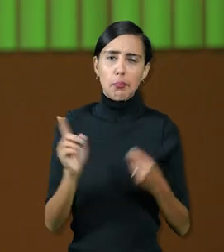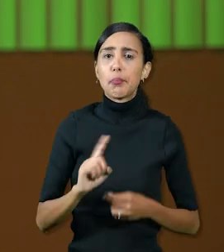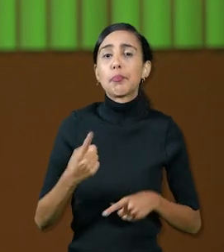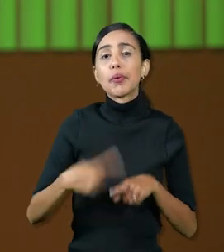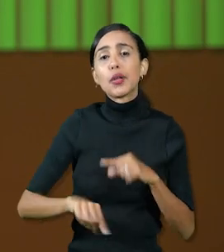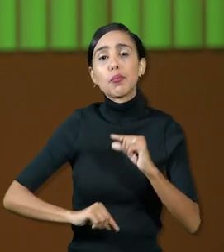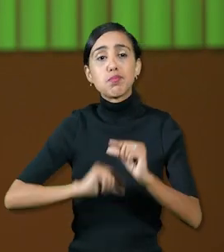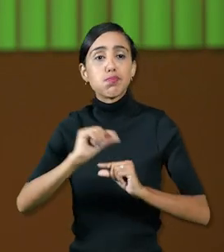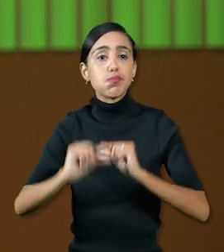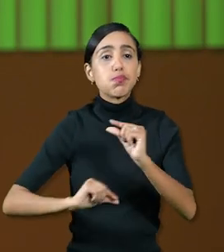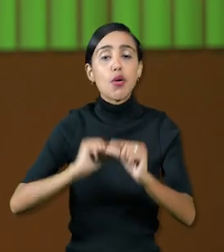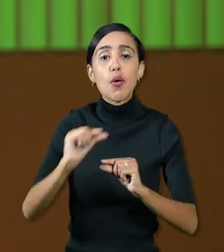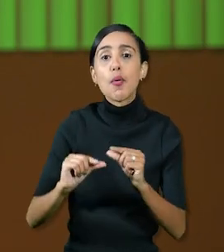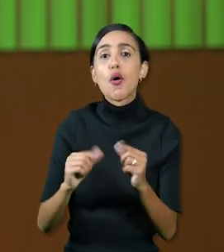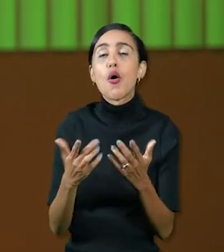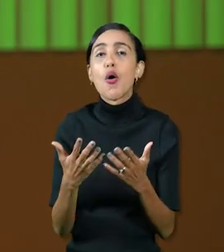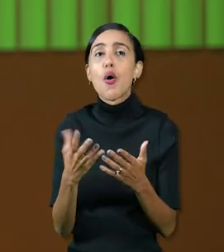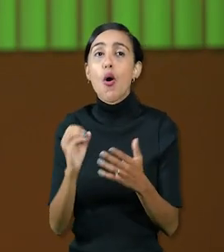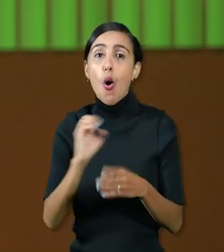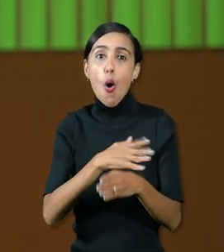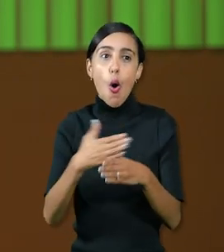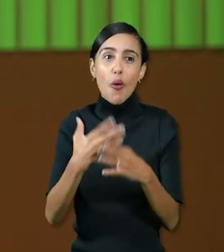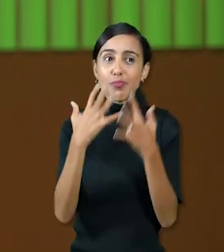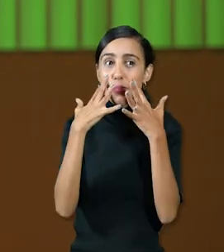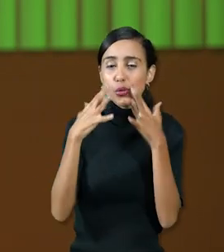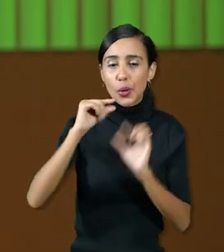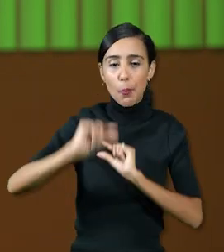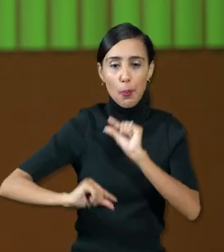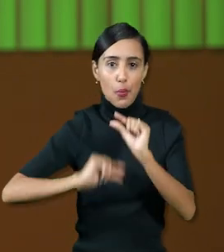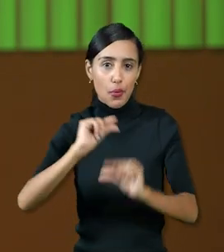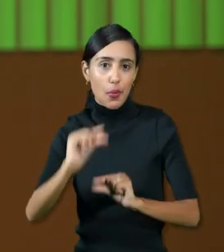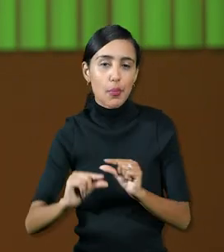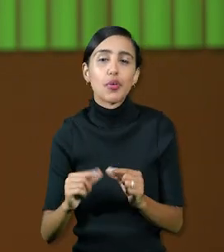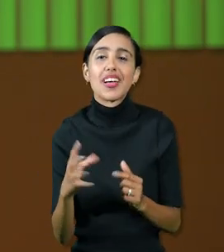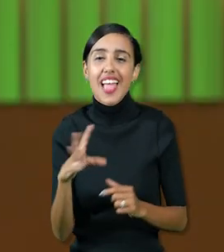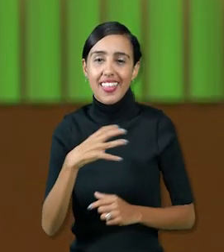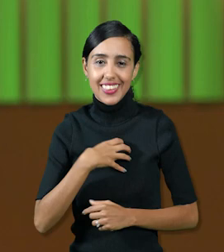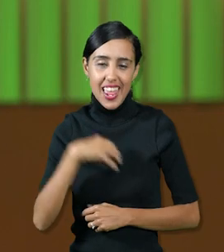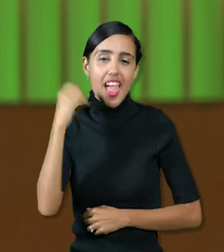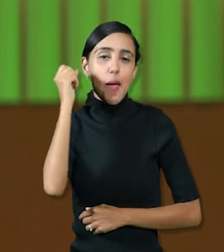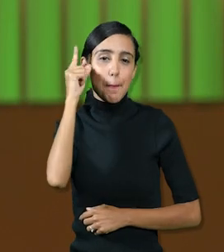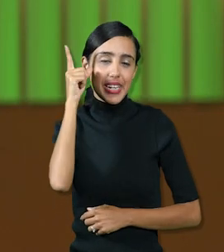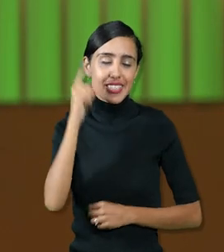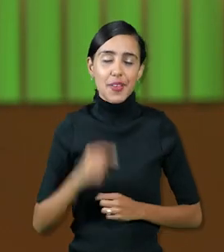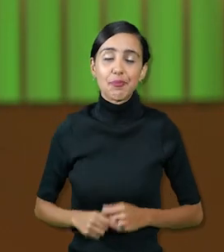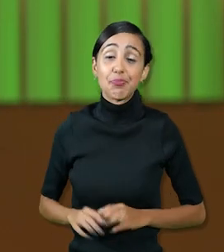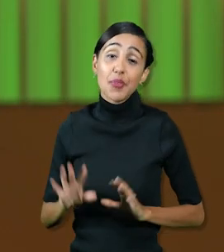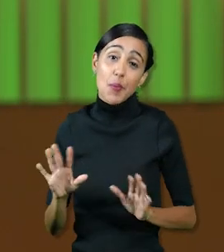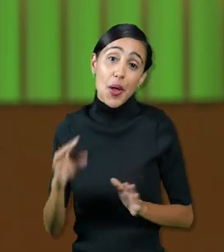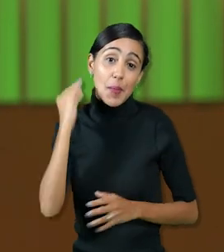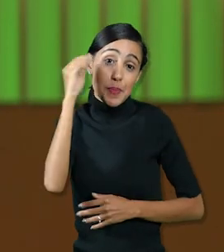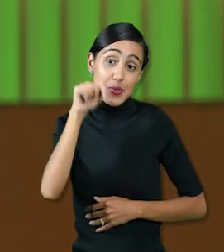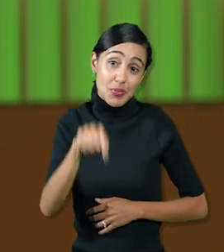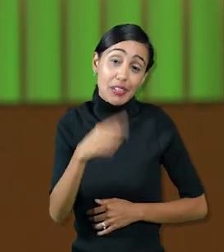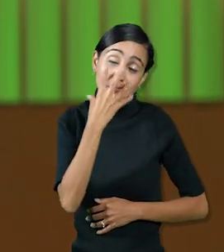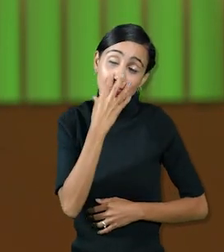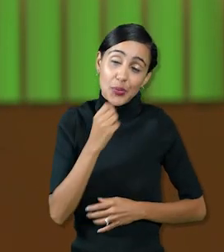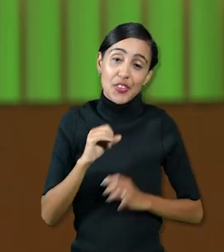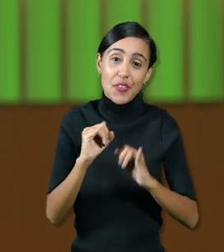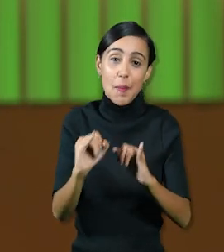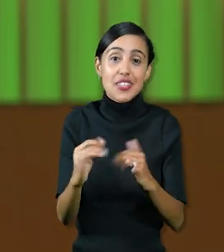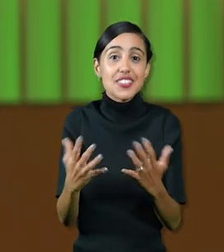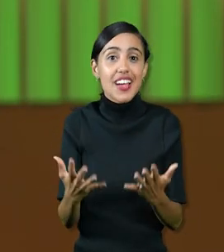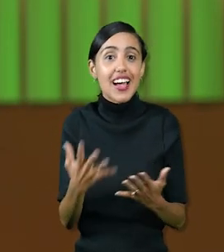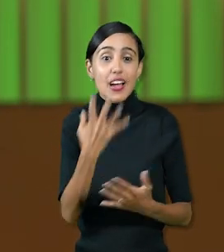han podido ser grandes obras a medida que han podido tener oficio. Espero les haya servido y, bueno, si